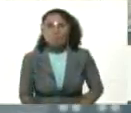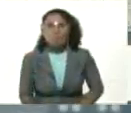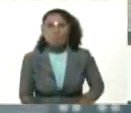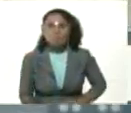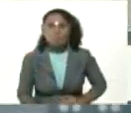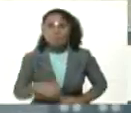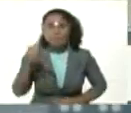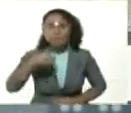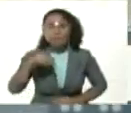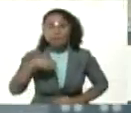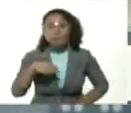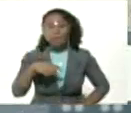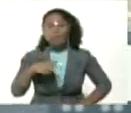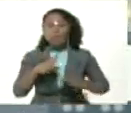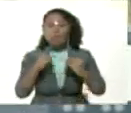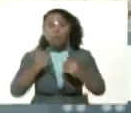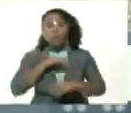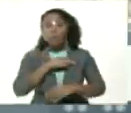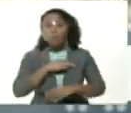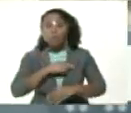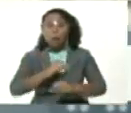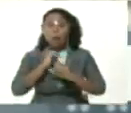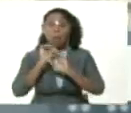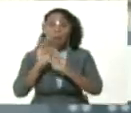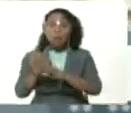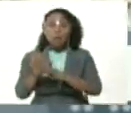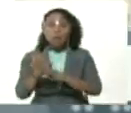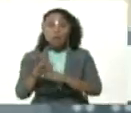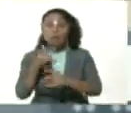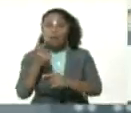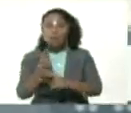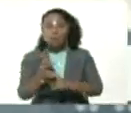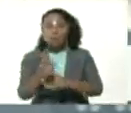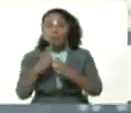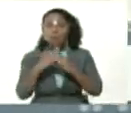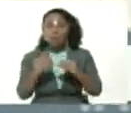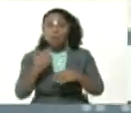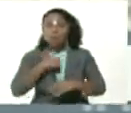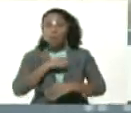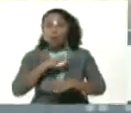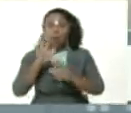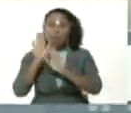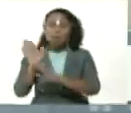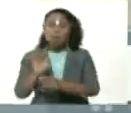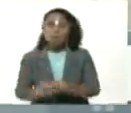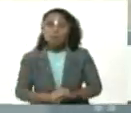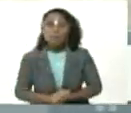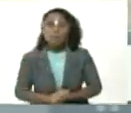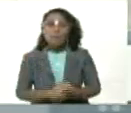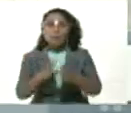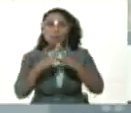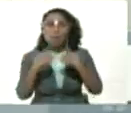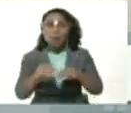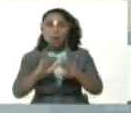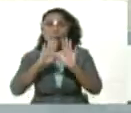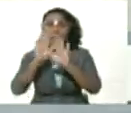Desde aquí todo nuestro apoyo, y cuando decimos todo nuestro apoyo, es todo nuestro apoyo. Todo el